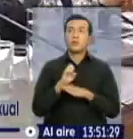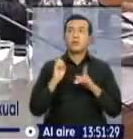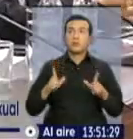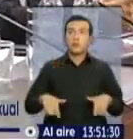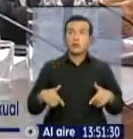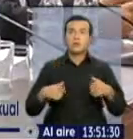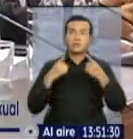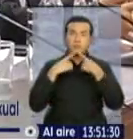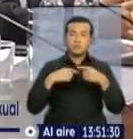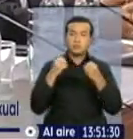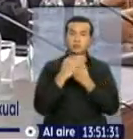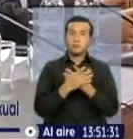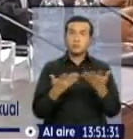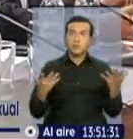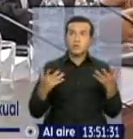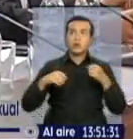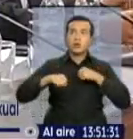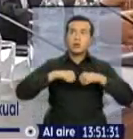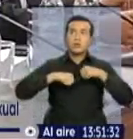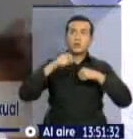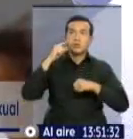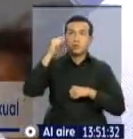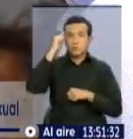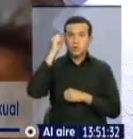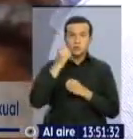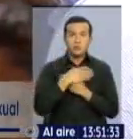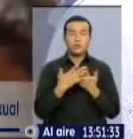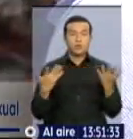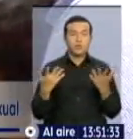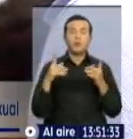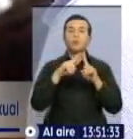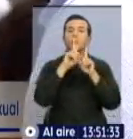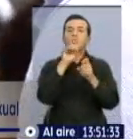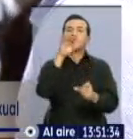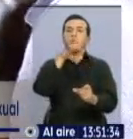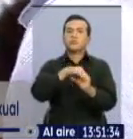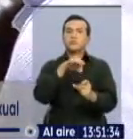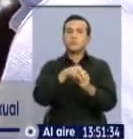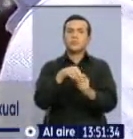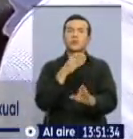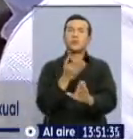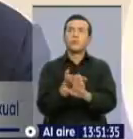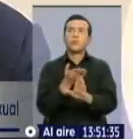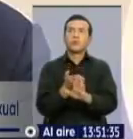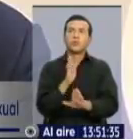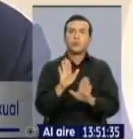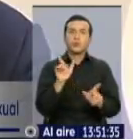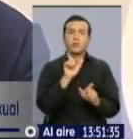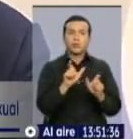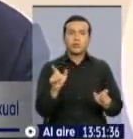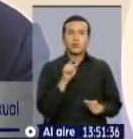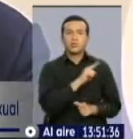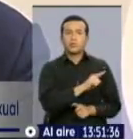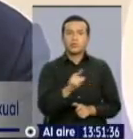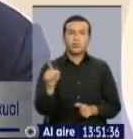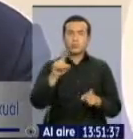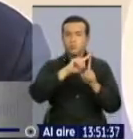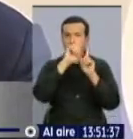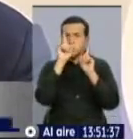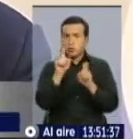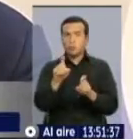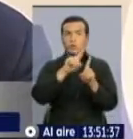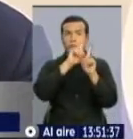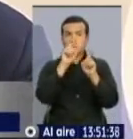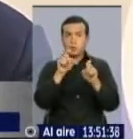Moreno, aseguró que como parte de la gestión gubernamental, la consulta popular plantea cero tolerancia. Y una de las preguntas de